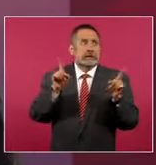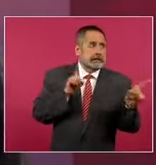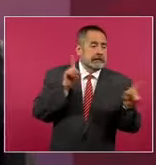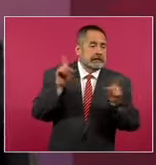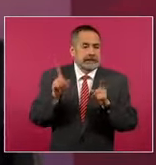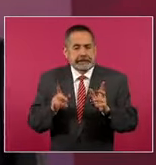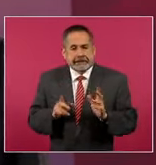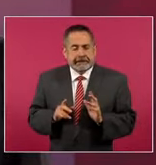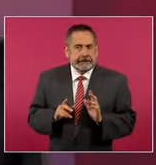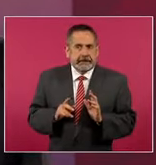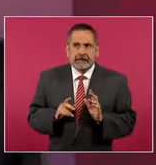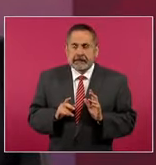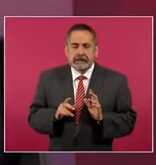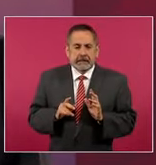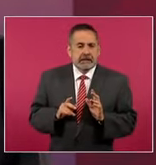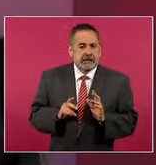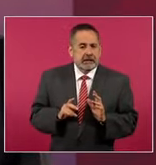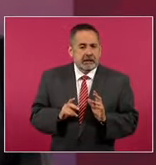empieza a estar